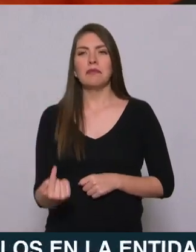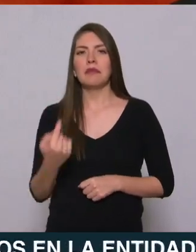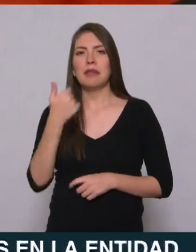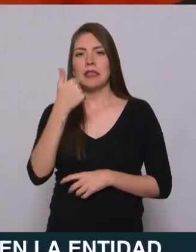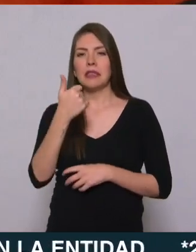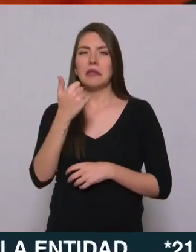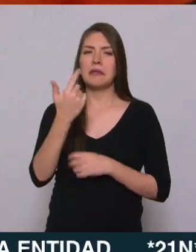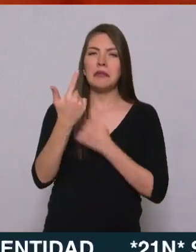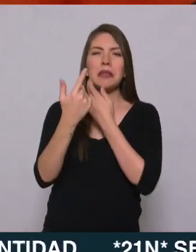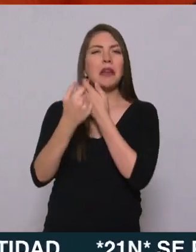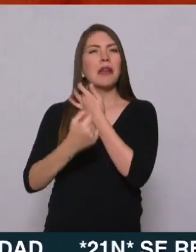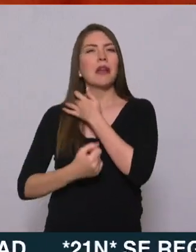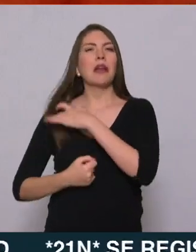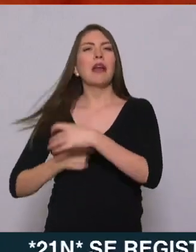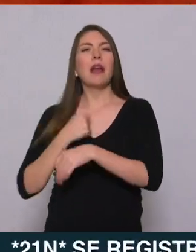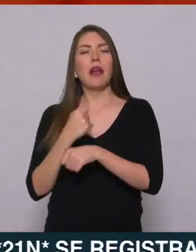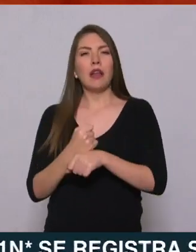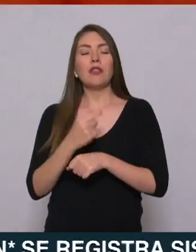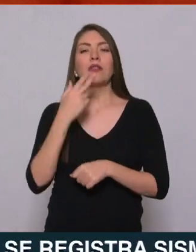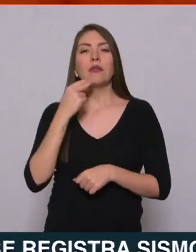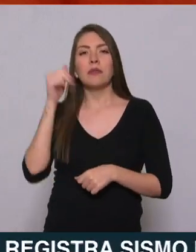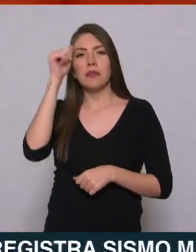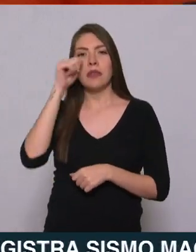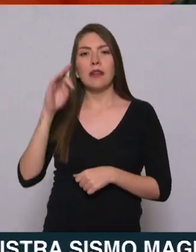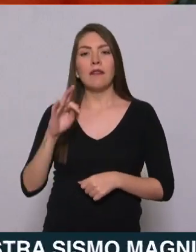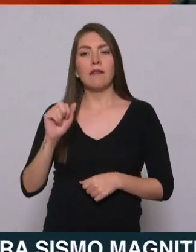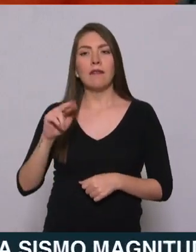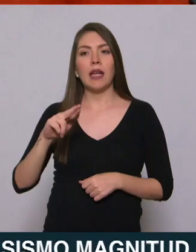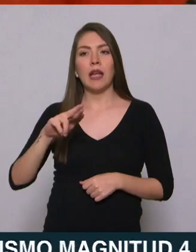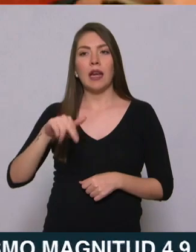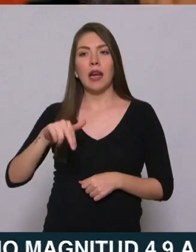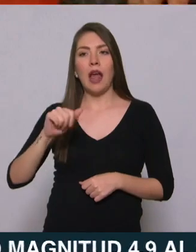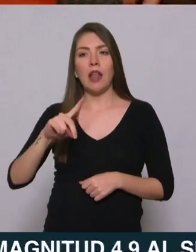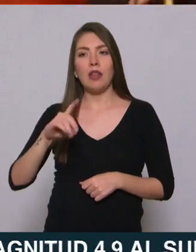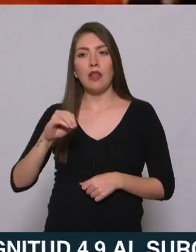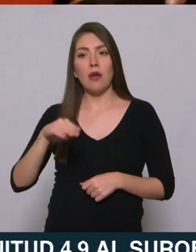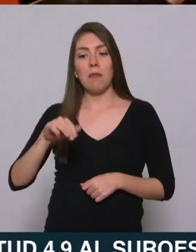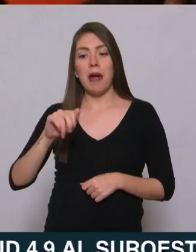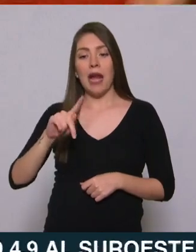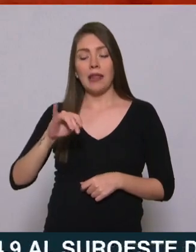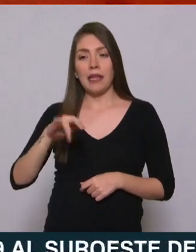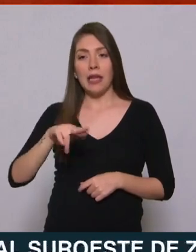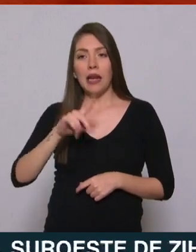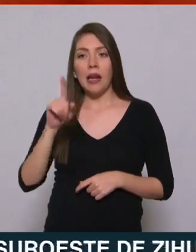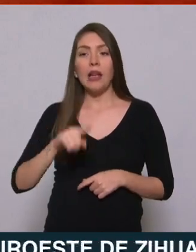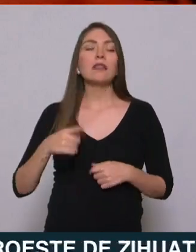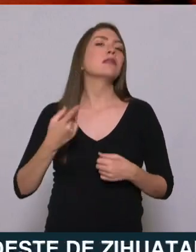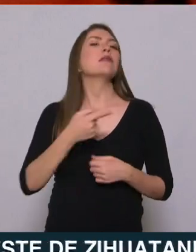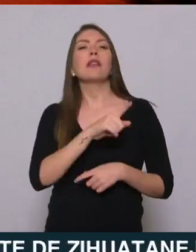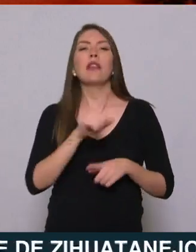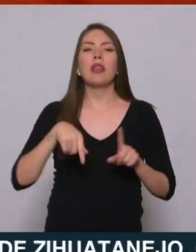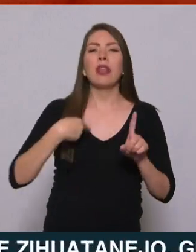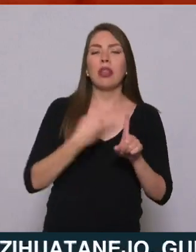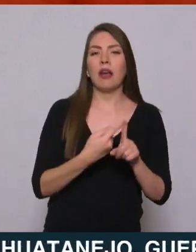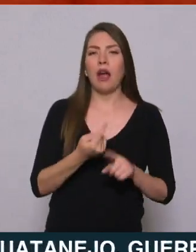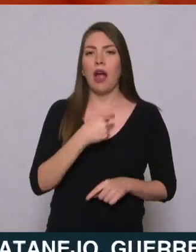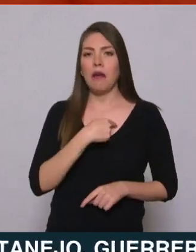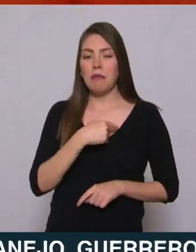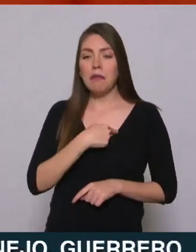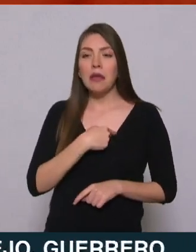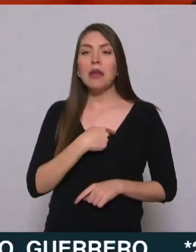6-7 años por parte del padre Fernando Martínez, legionario de Cristo, y actualmente soy víctima del